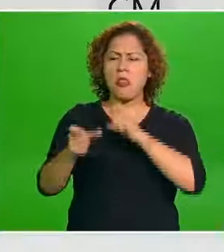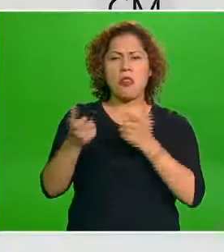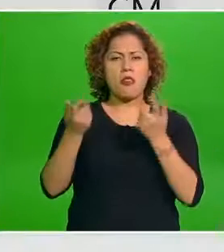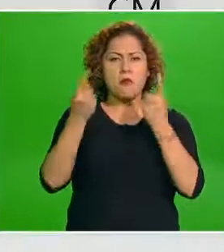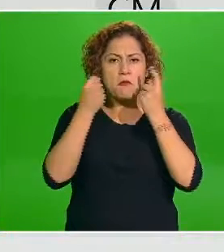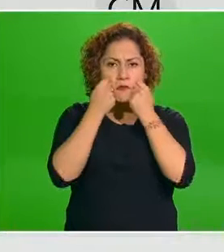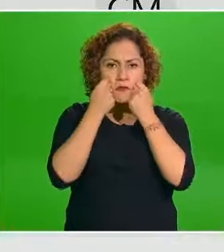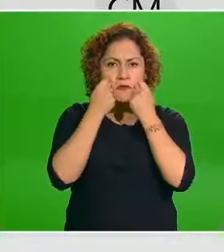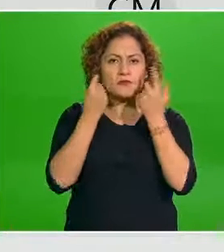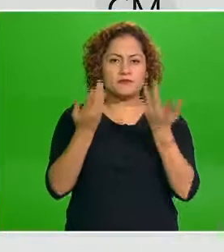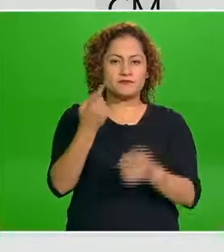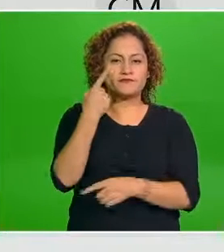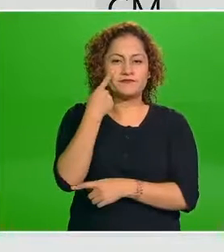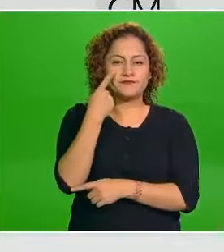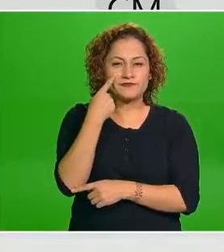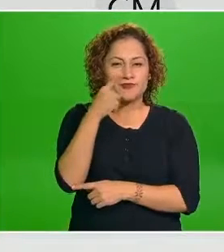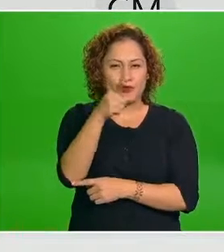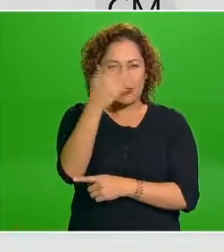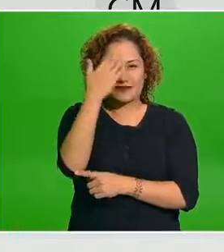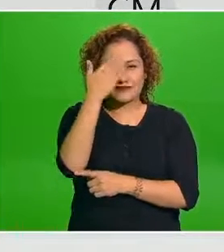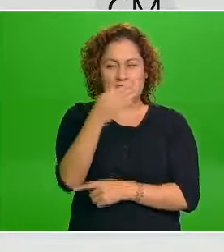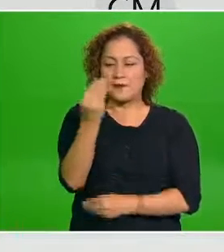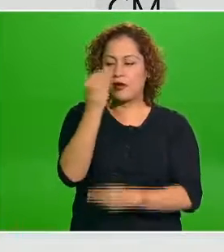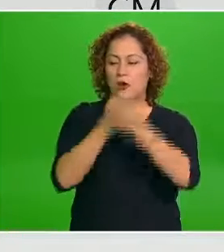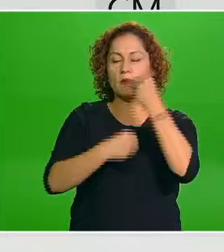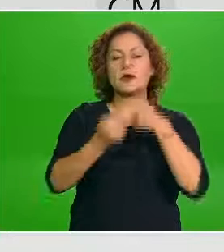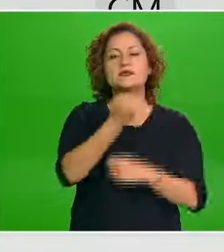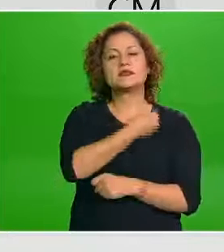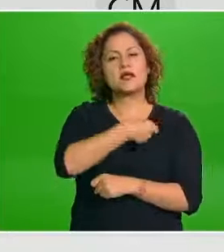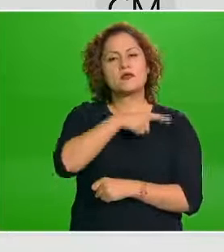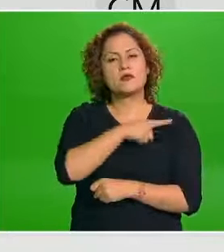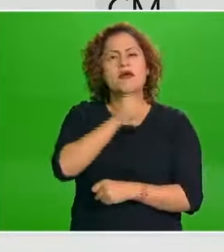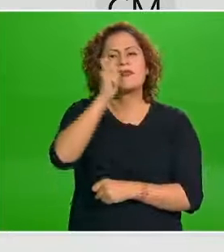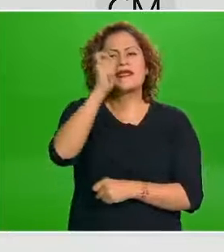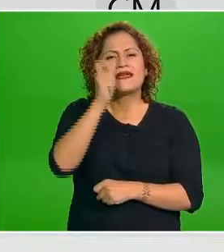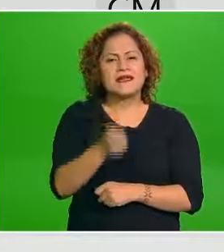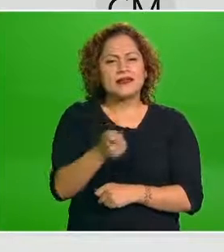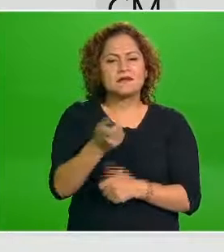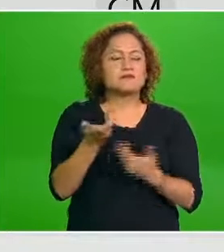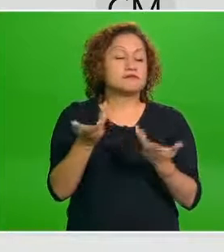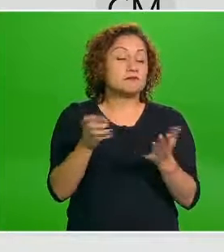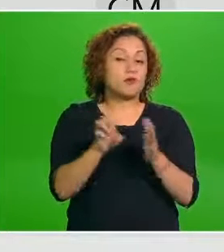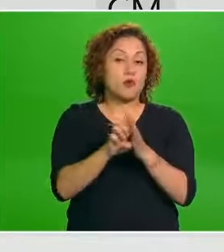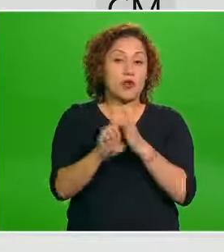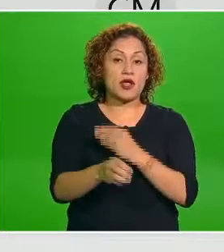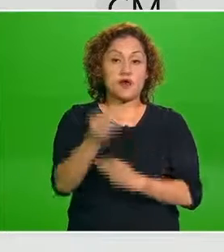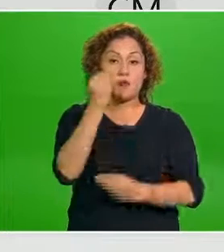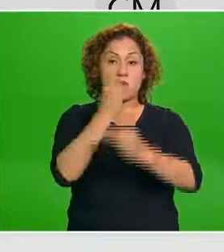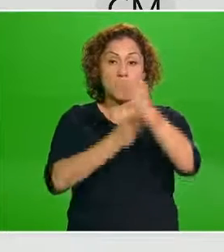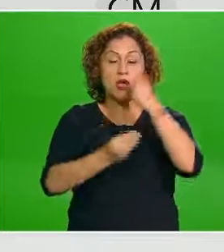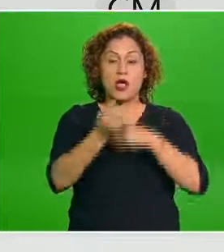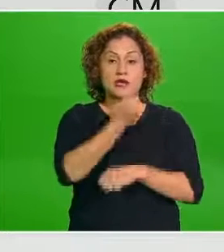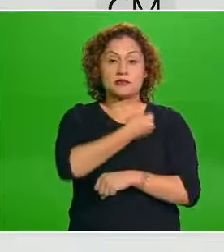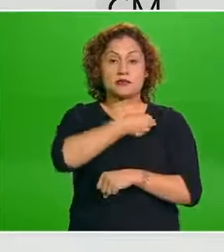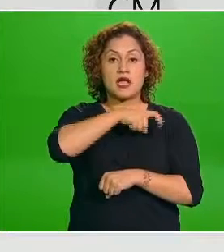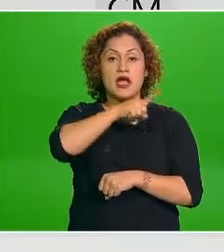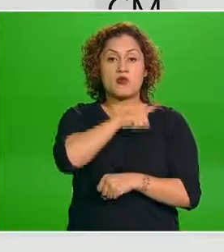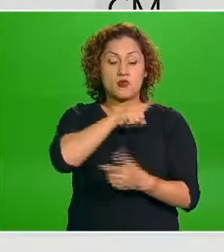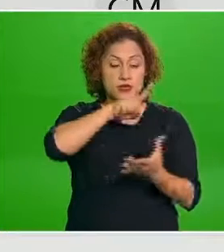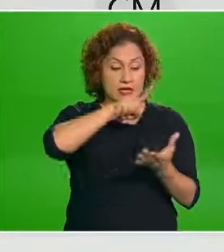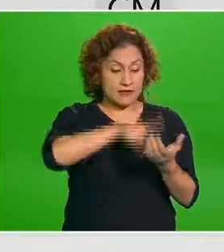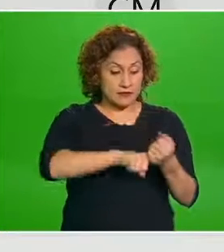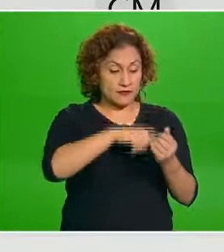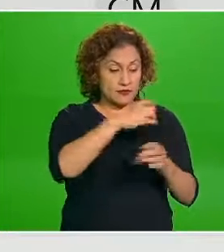¿Qué se entiende por alimentación saludable? Una alimentación saludable es aquella que cubre las necesidades nutricionales y